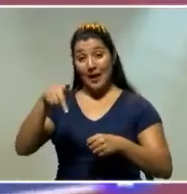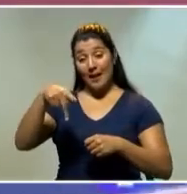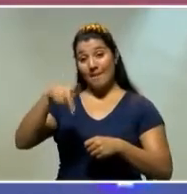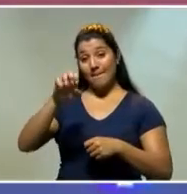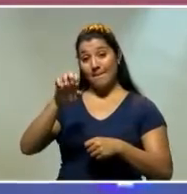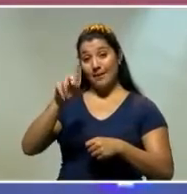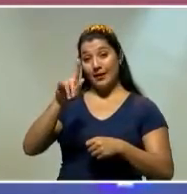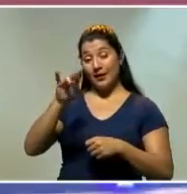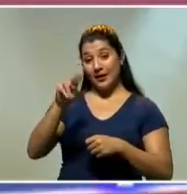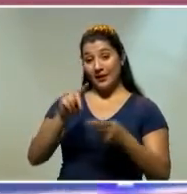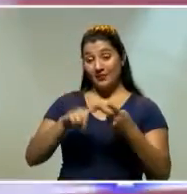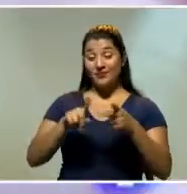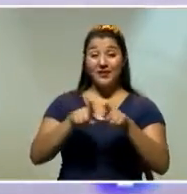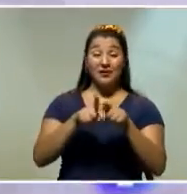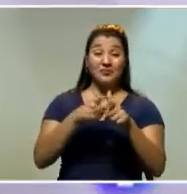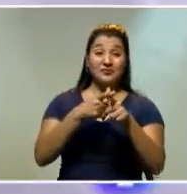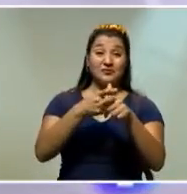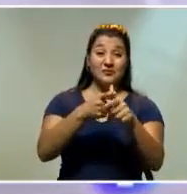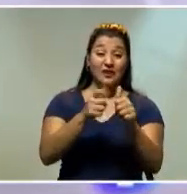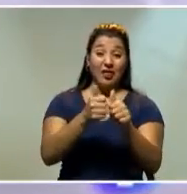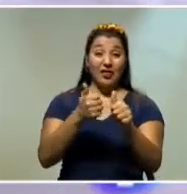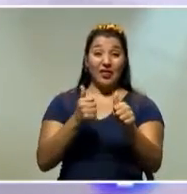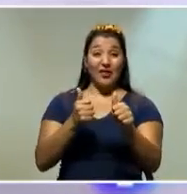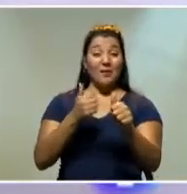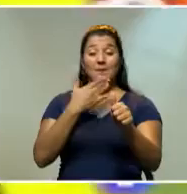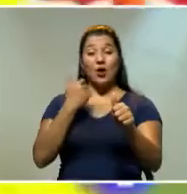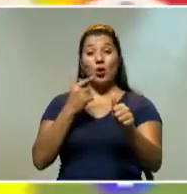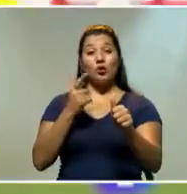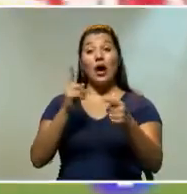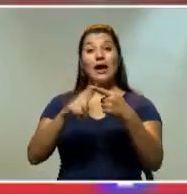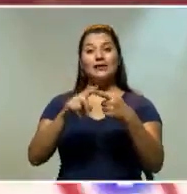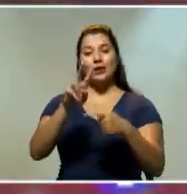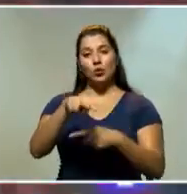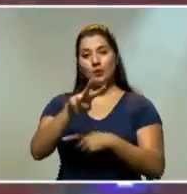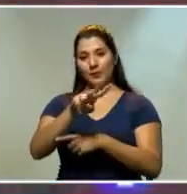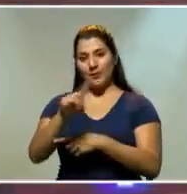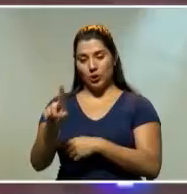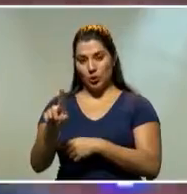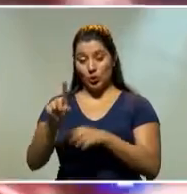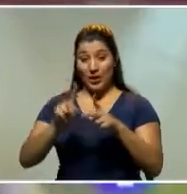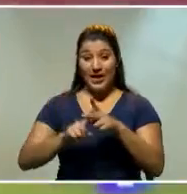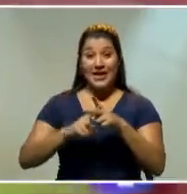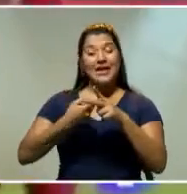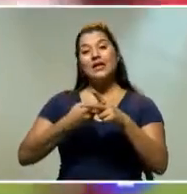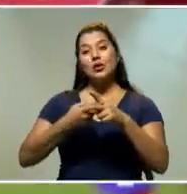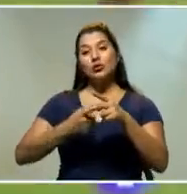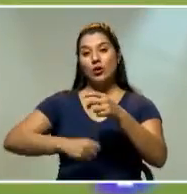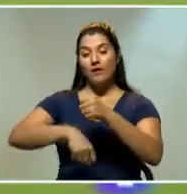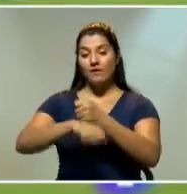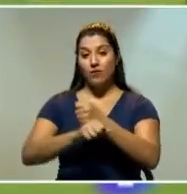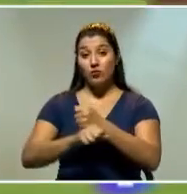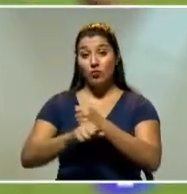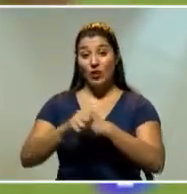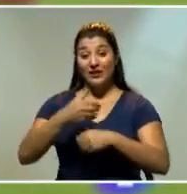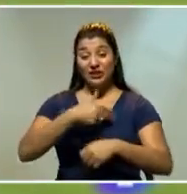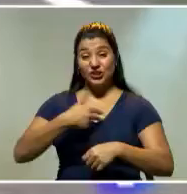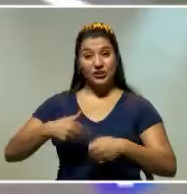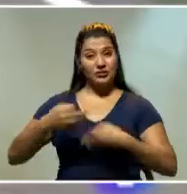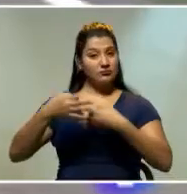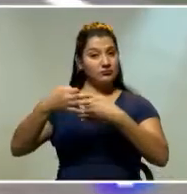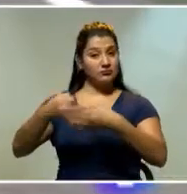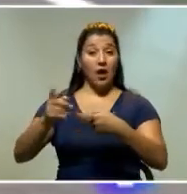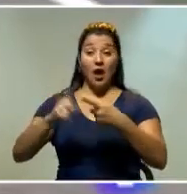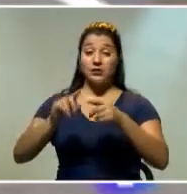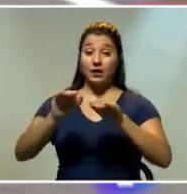pista cubierta de Nankín se retrasaron hasta 2021. El inicio de la Superliga China de Fútbol se pospone hasta nuevo aviso y